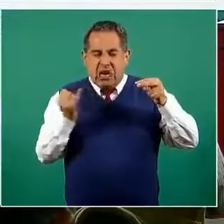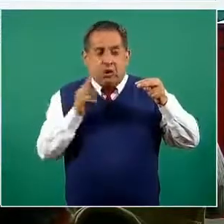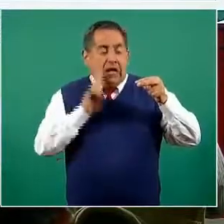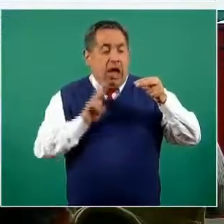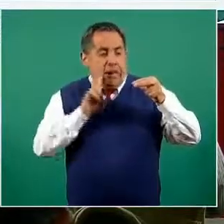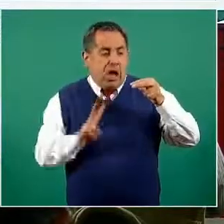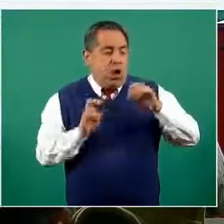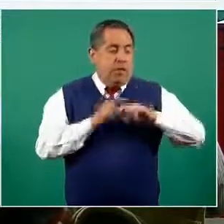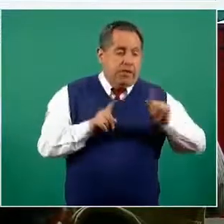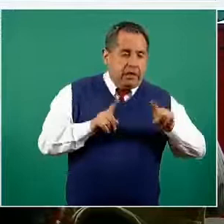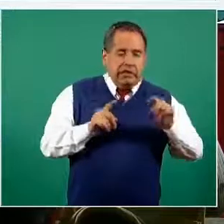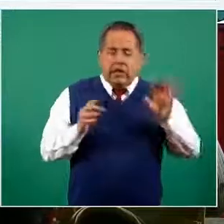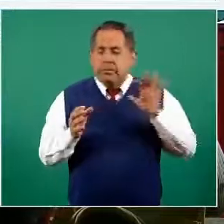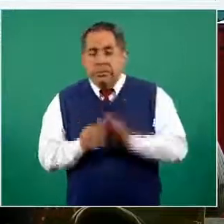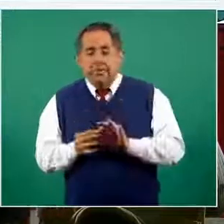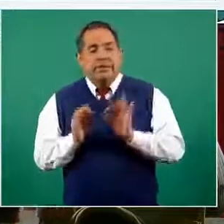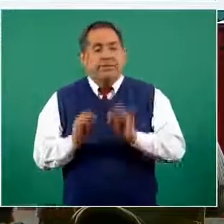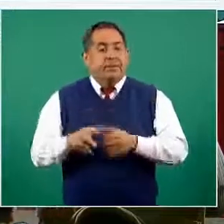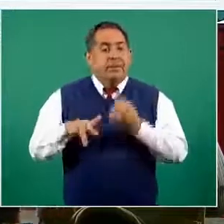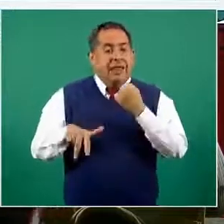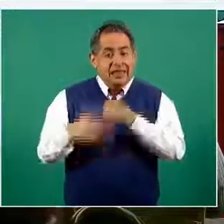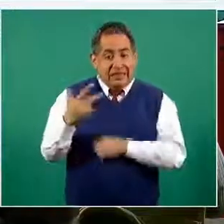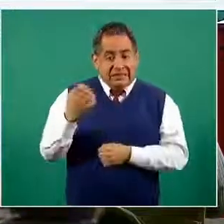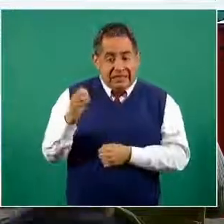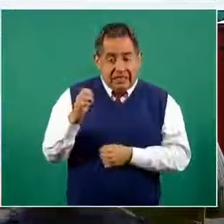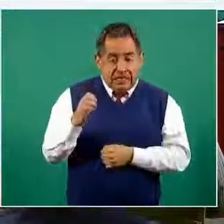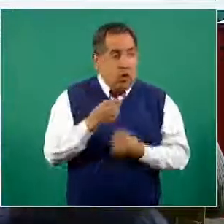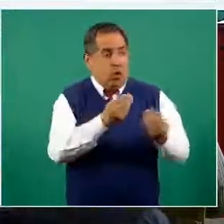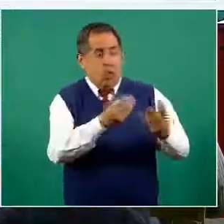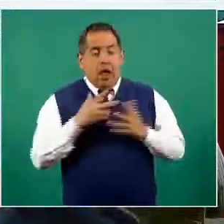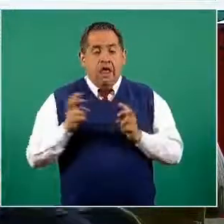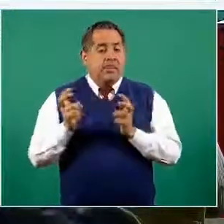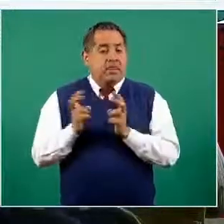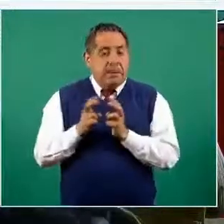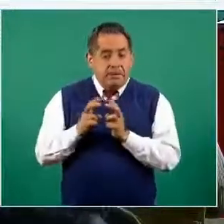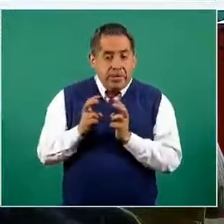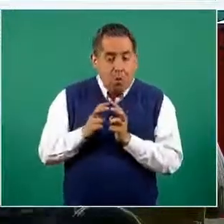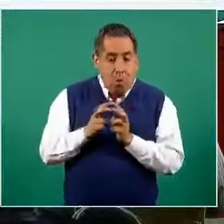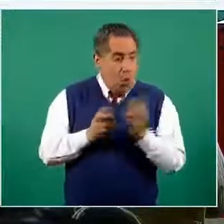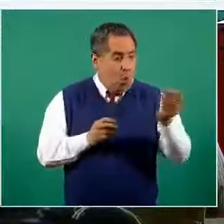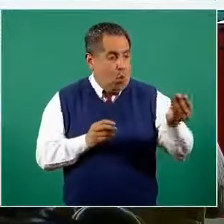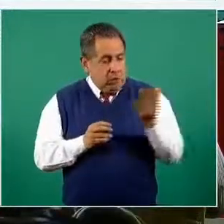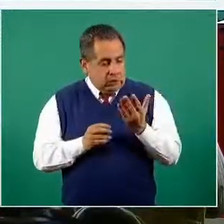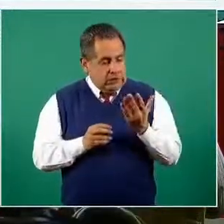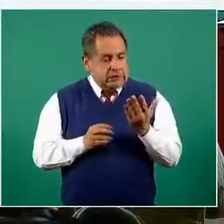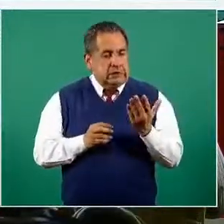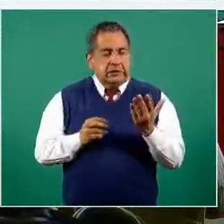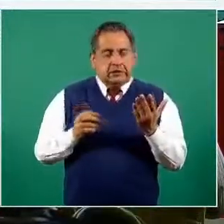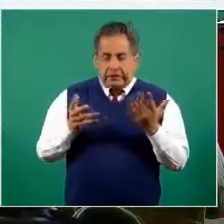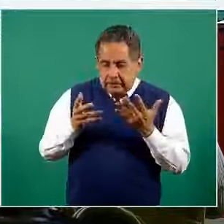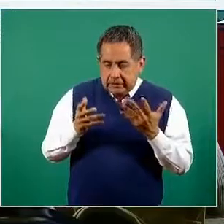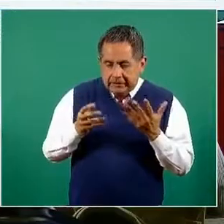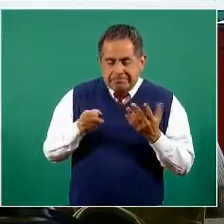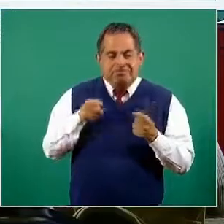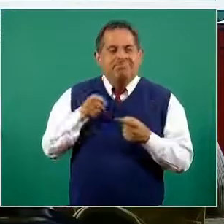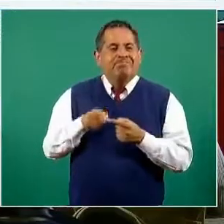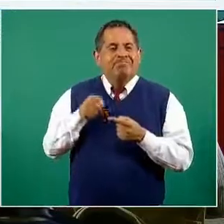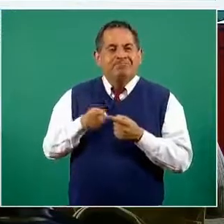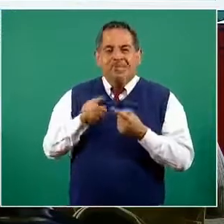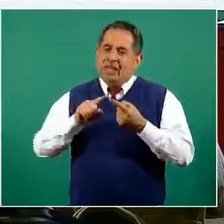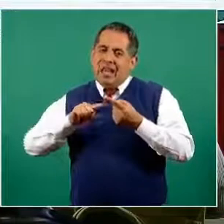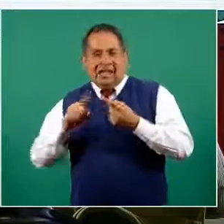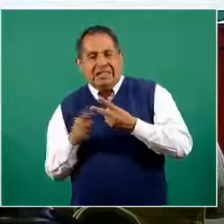Y bueno, fue el 13 de enero que nos mandaron algunas muestras de Tampico. Encontramos una segunda variante.